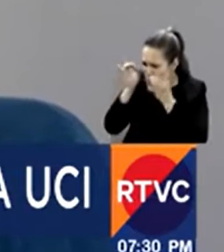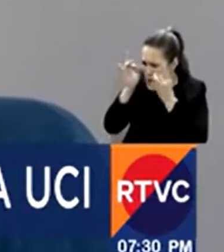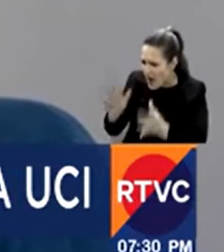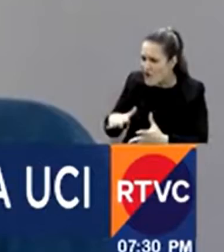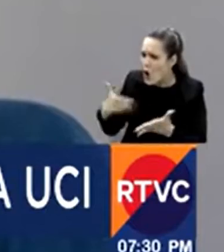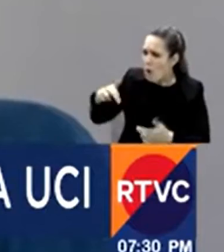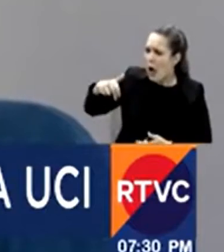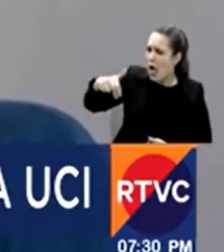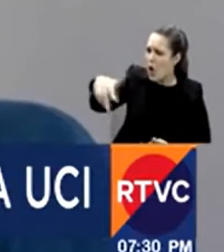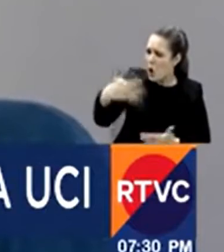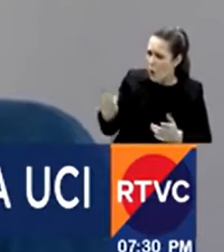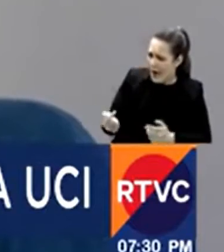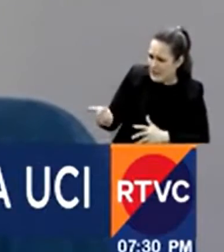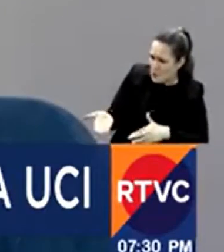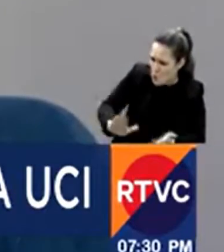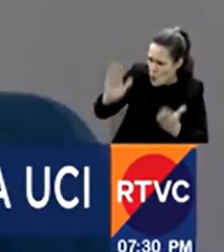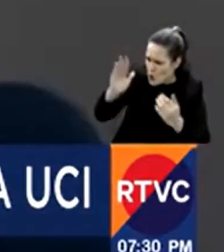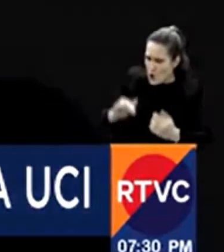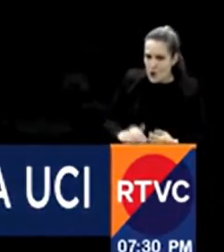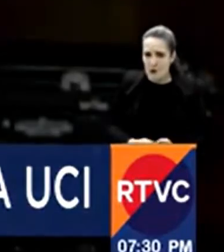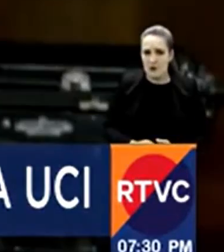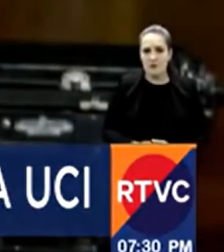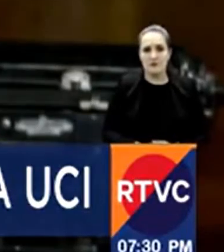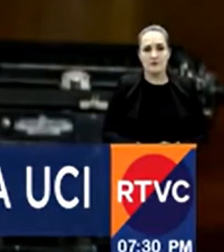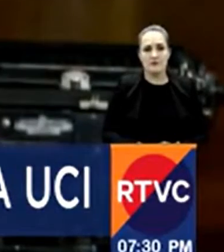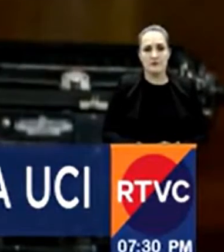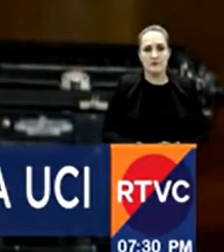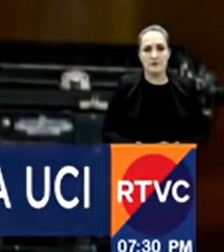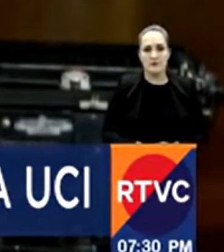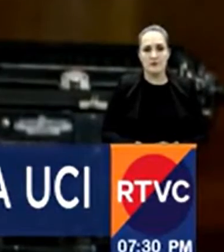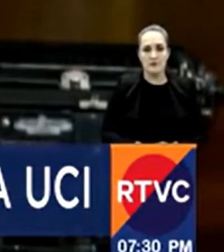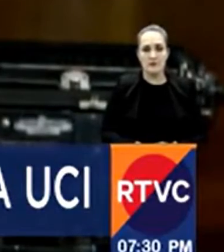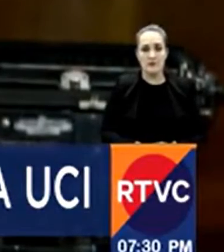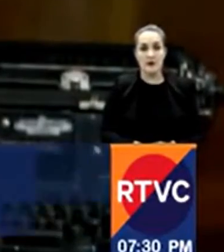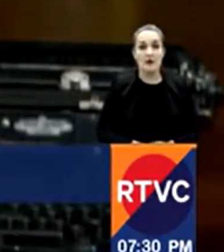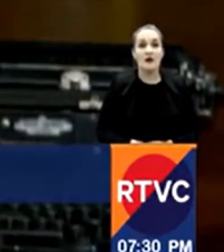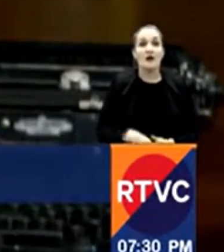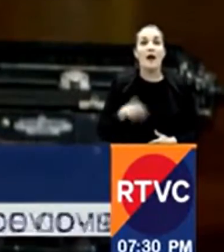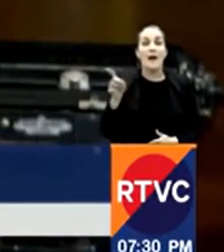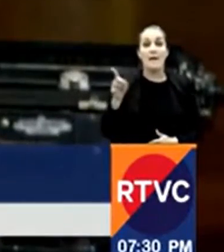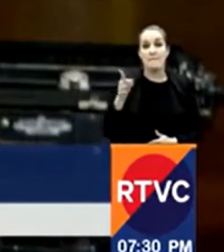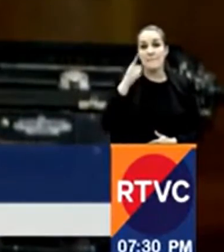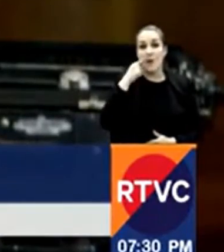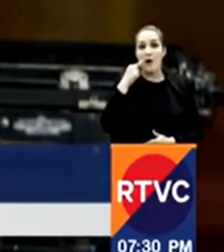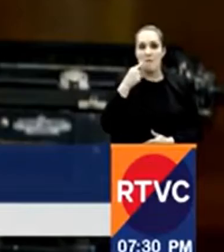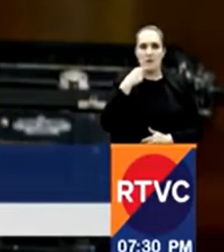usted está que se muere. Cuando mencionan la palabra UCI,